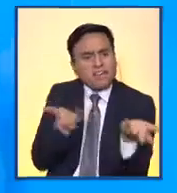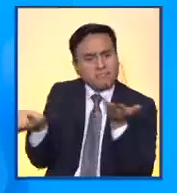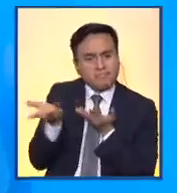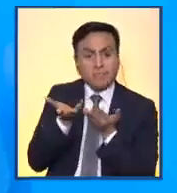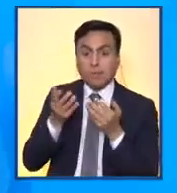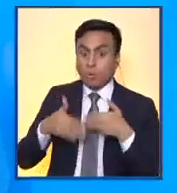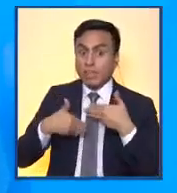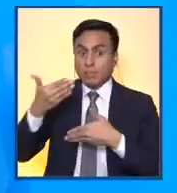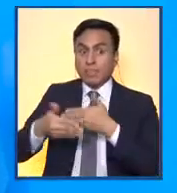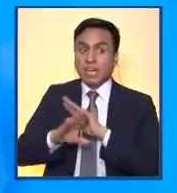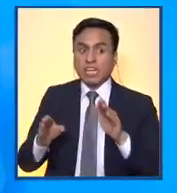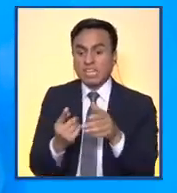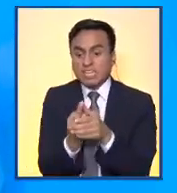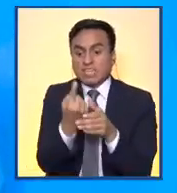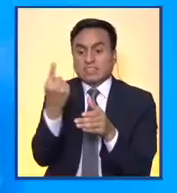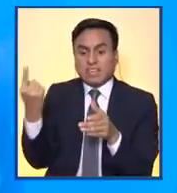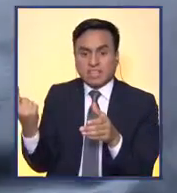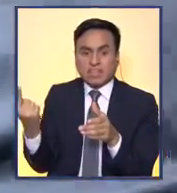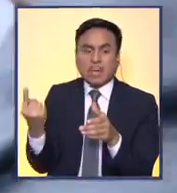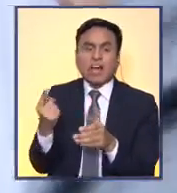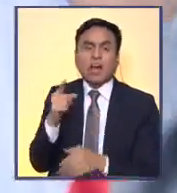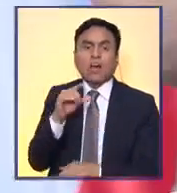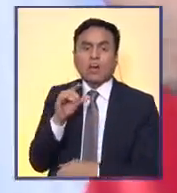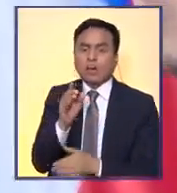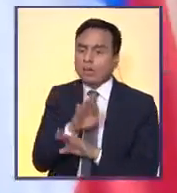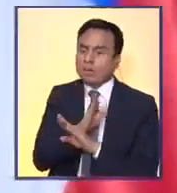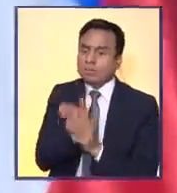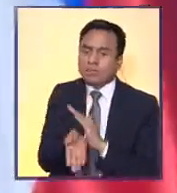con la salida de jorge abbott